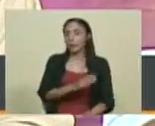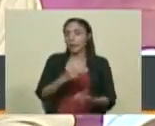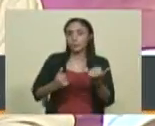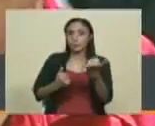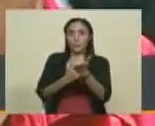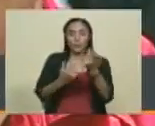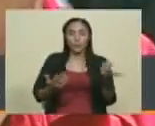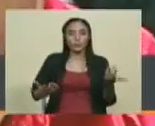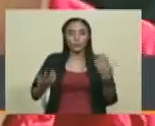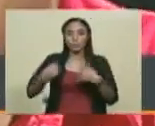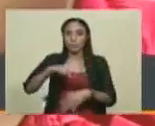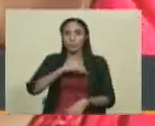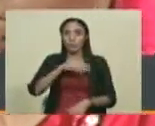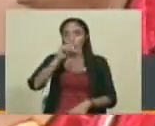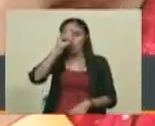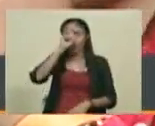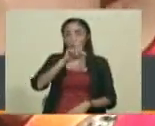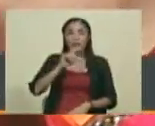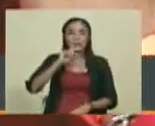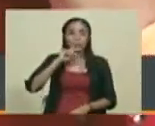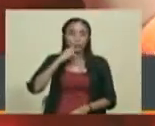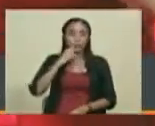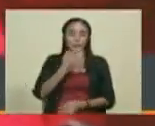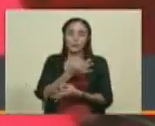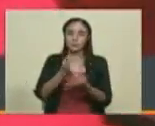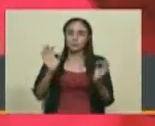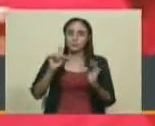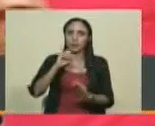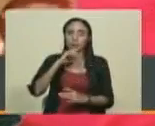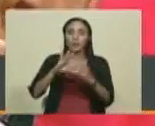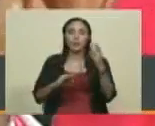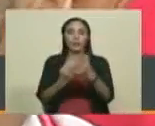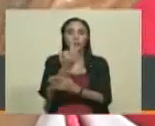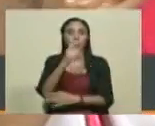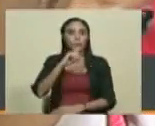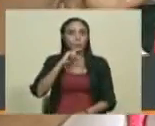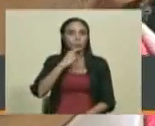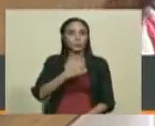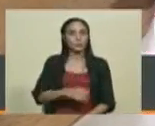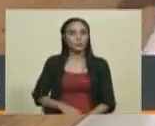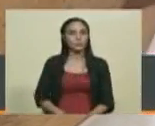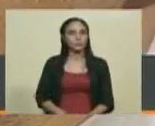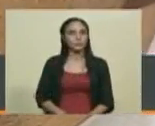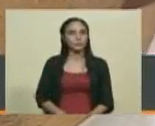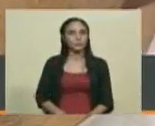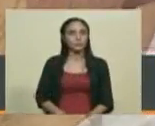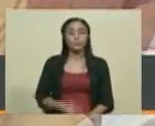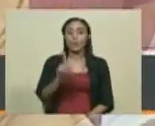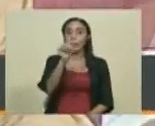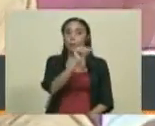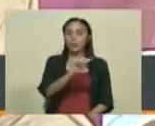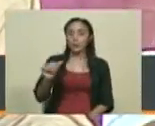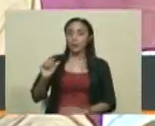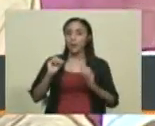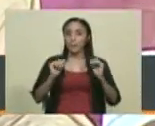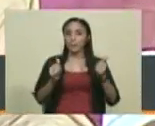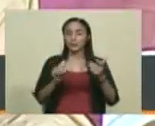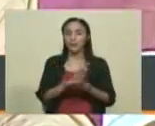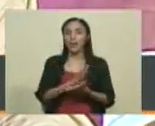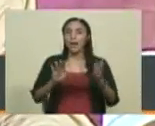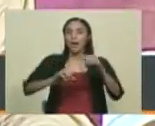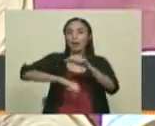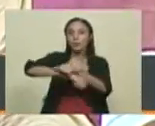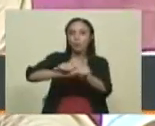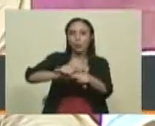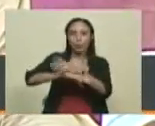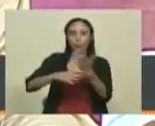país, con Rusia, la gran Rusia, la Federación Rusa. Dentro de una semana empieza el Mundial de Fútbol,